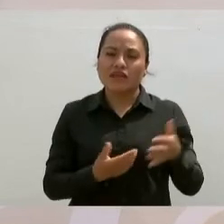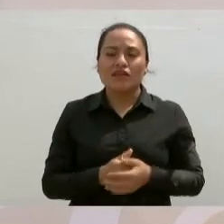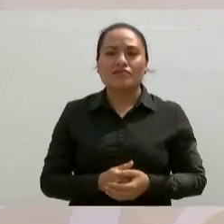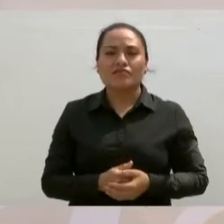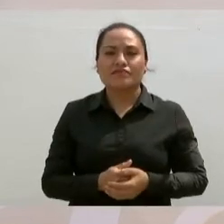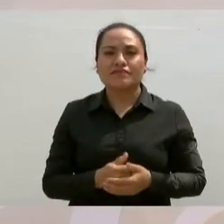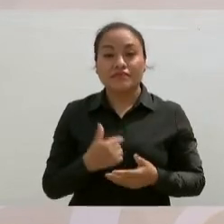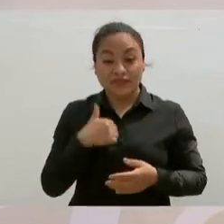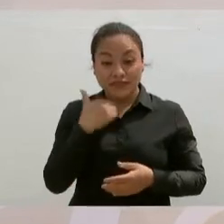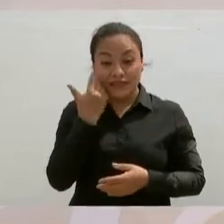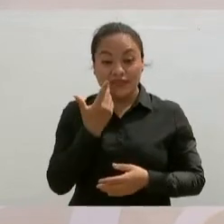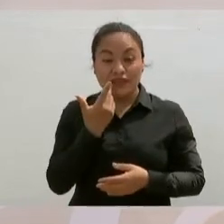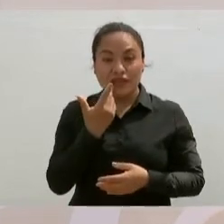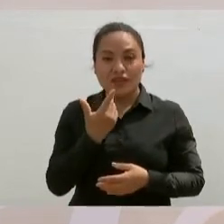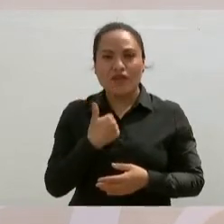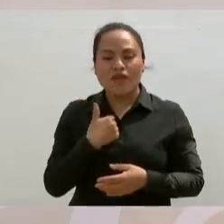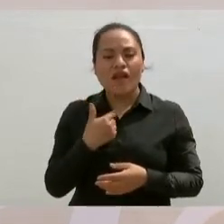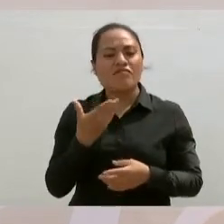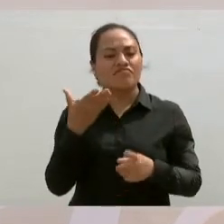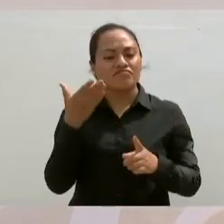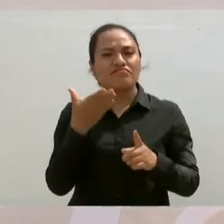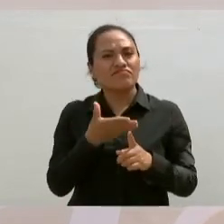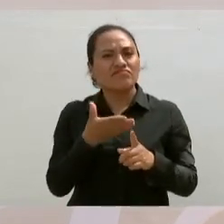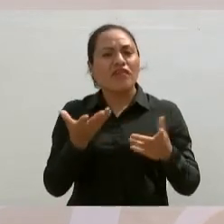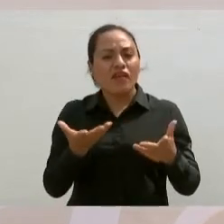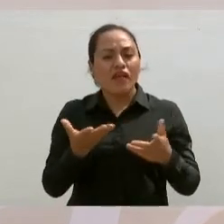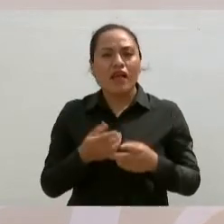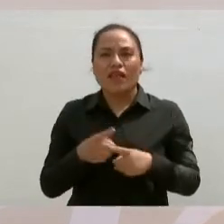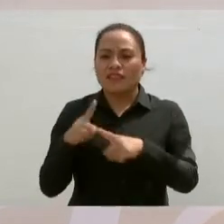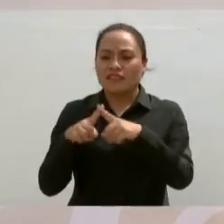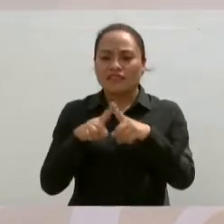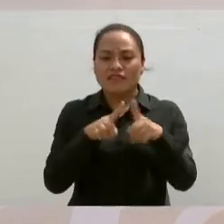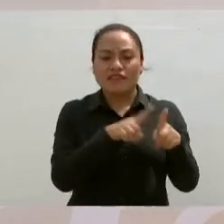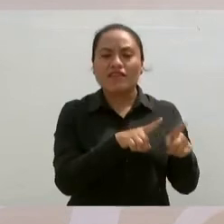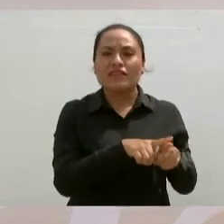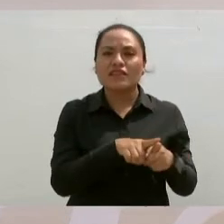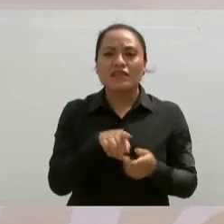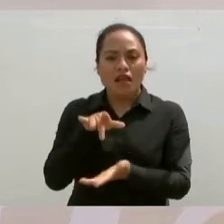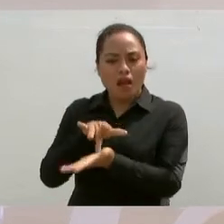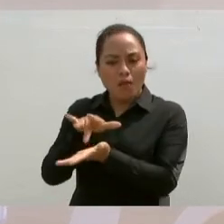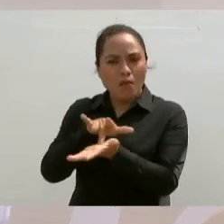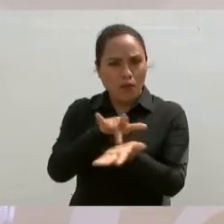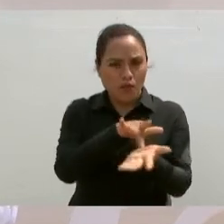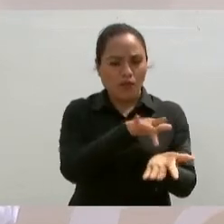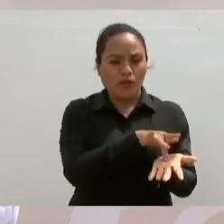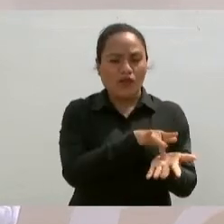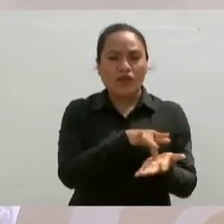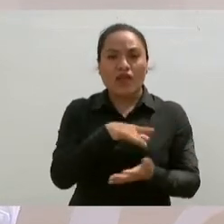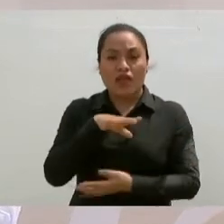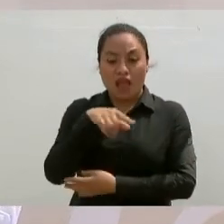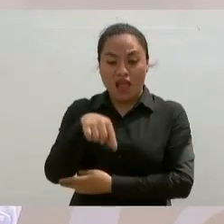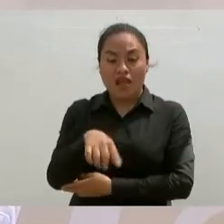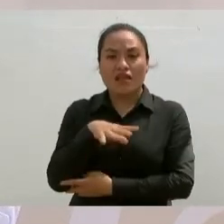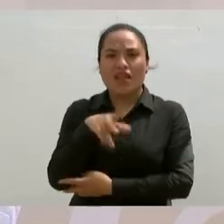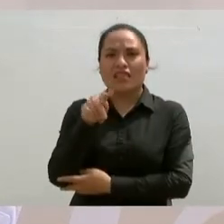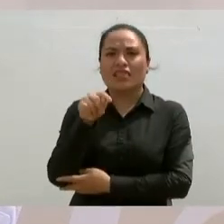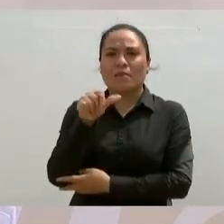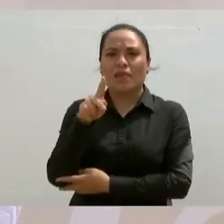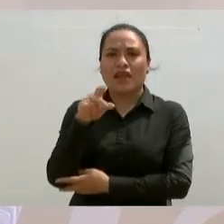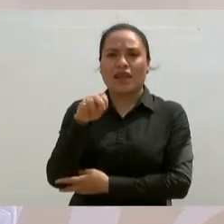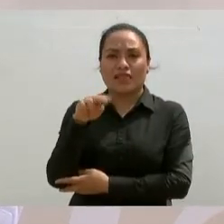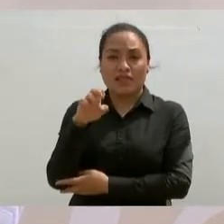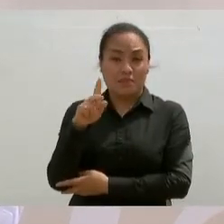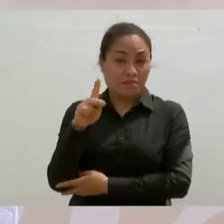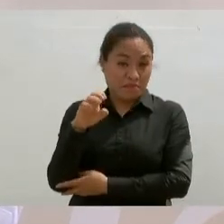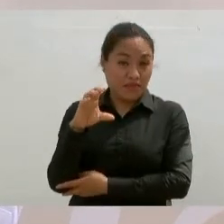quiero también referirme a todos los apoyos que en Tapana y en otros